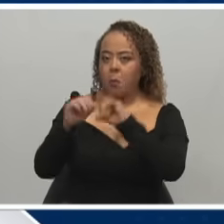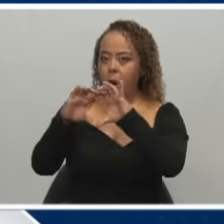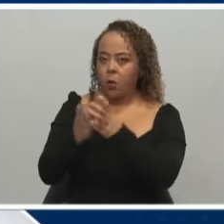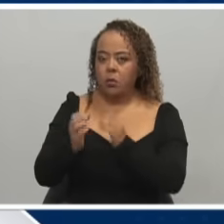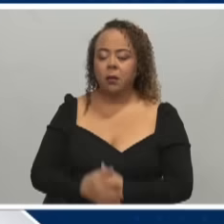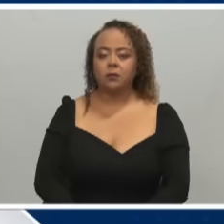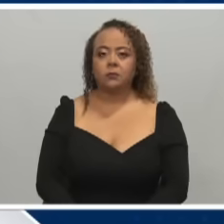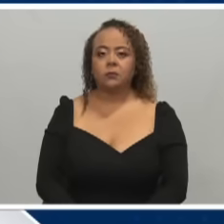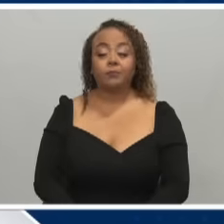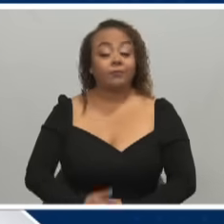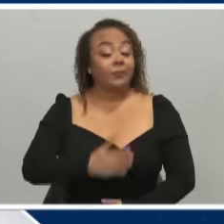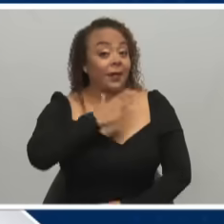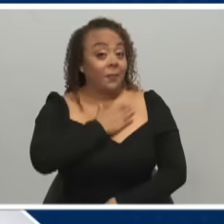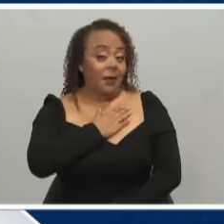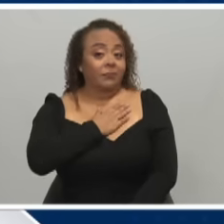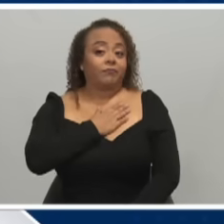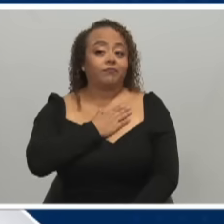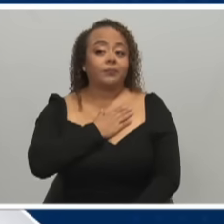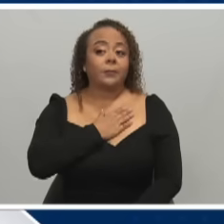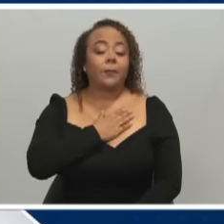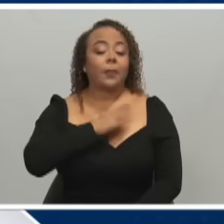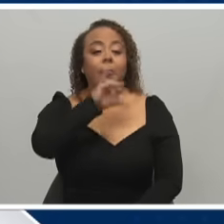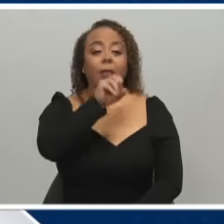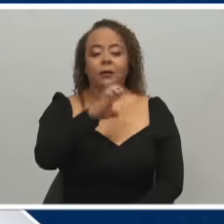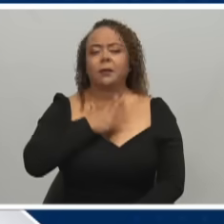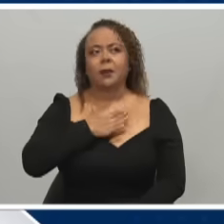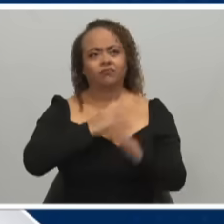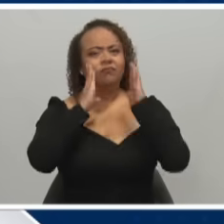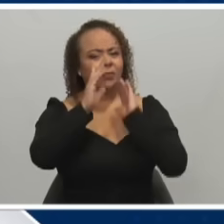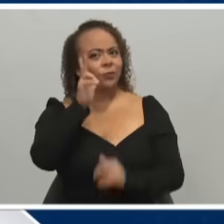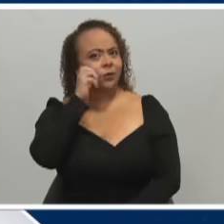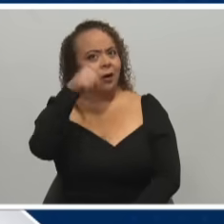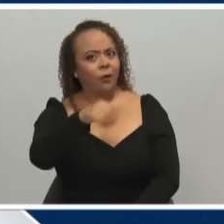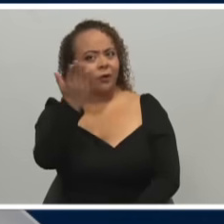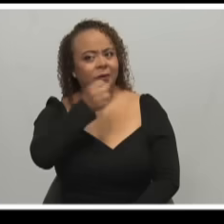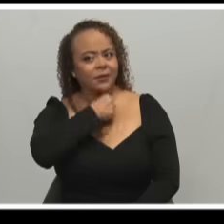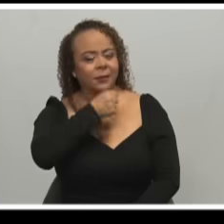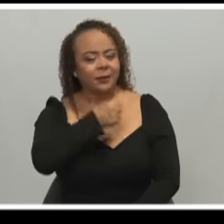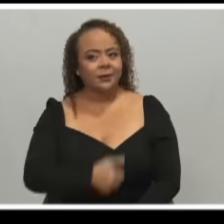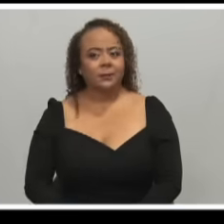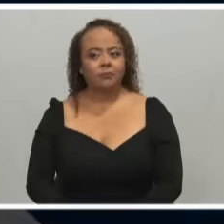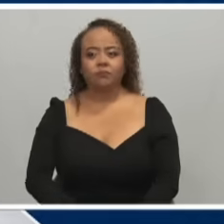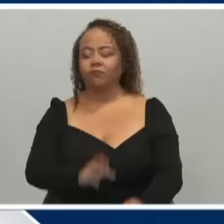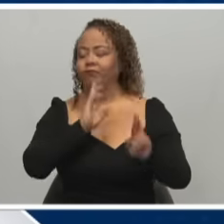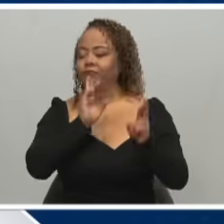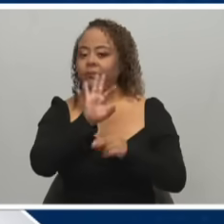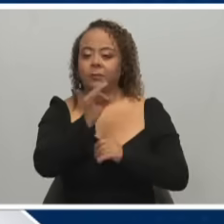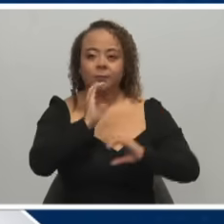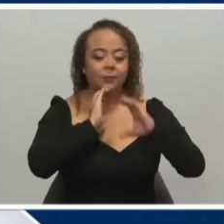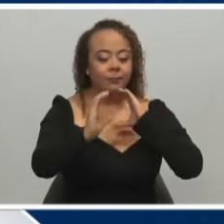sí a a mí eh José me llamó mucho la atención escucharlo hoy en la conferencia de prensa O sea la respuesta la manera de